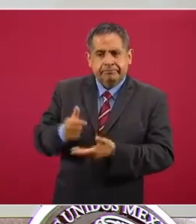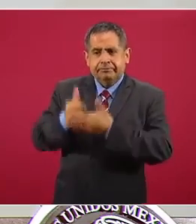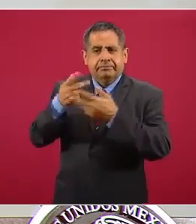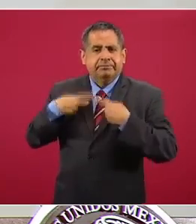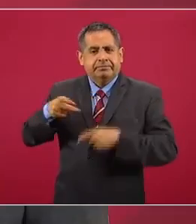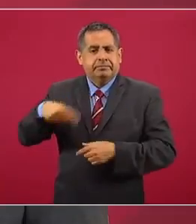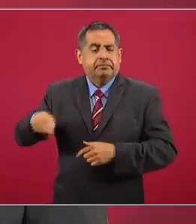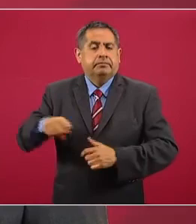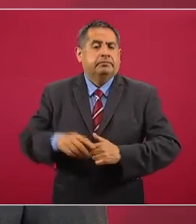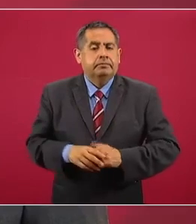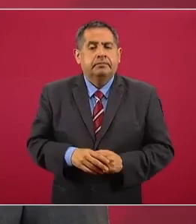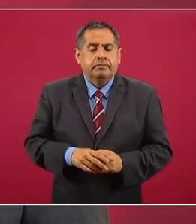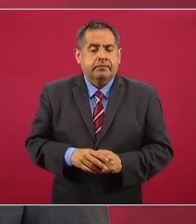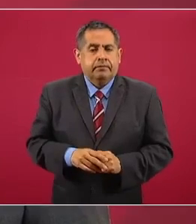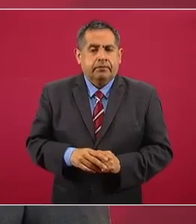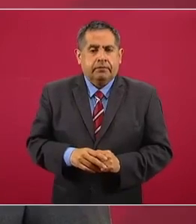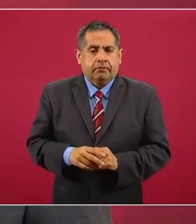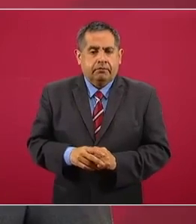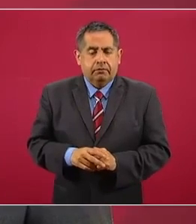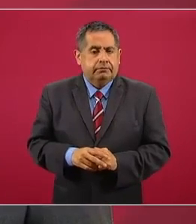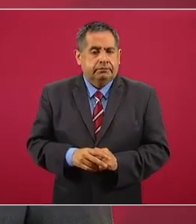población. Nos